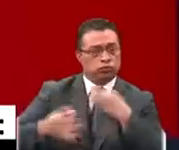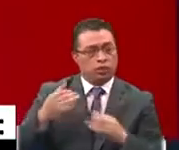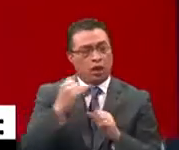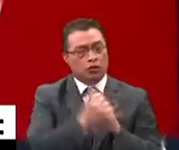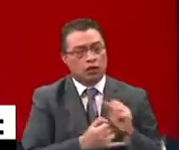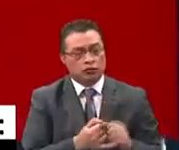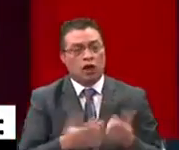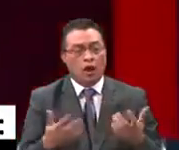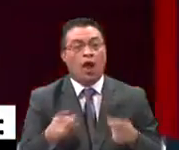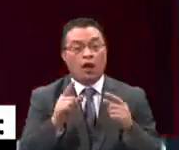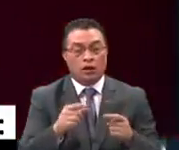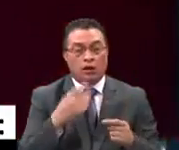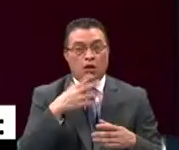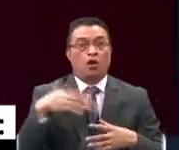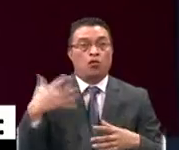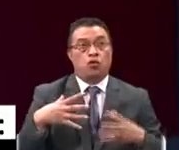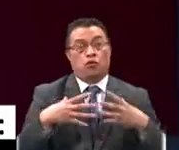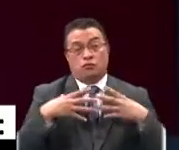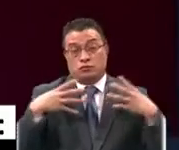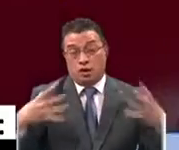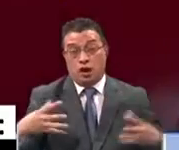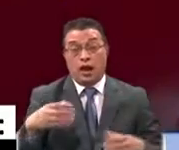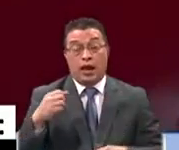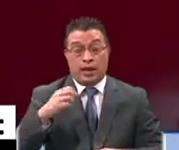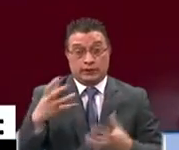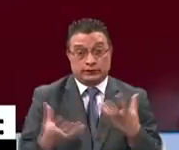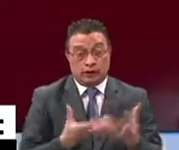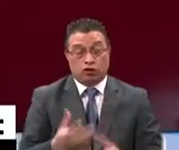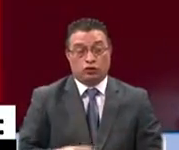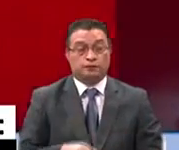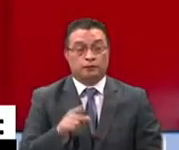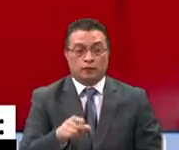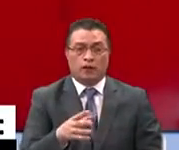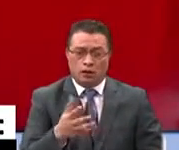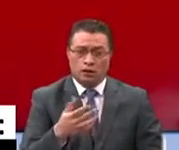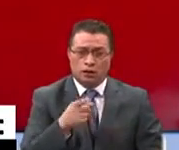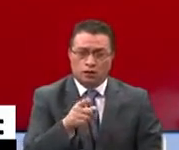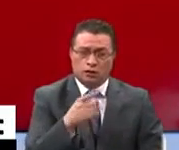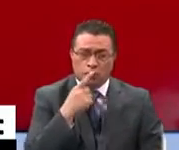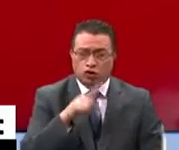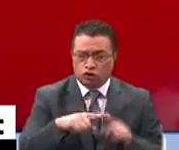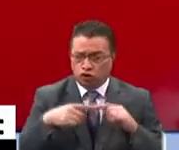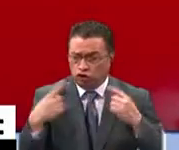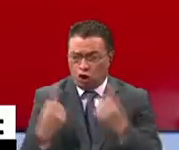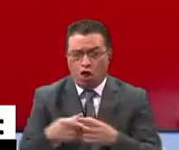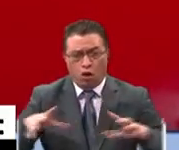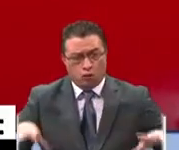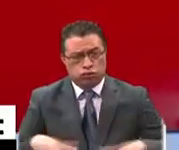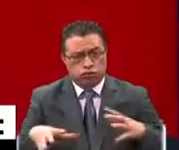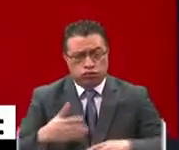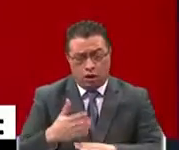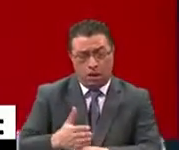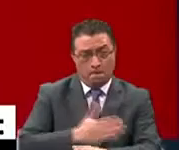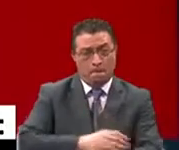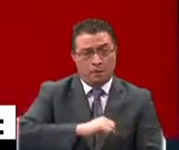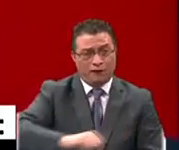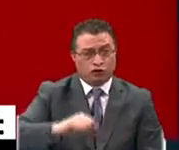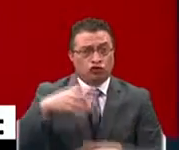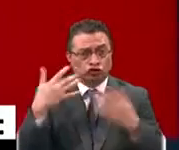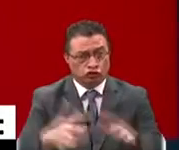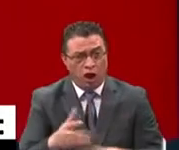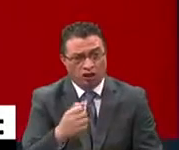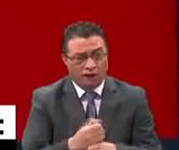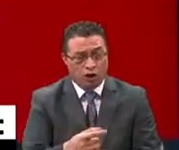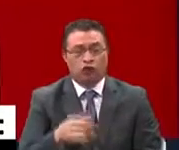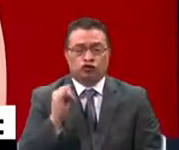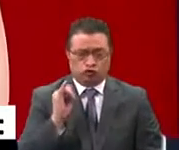segundo, plantean la envergadura de lo que significó este incendio. Ministra, ¿eso quiere decir que también se hizo todo lo posible en materia de prevención? Se hizo todo lo posible en